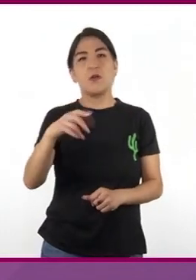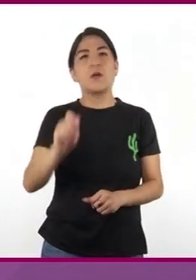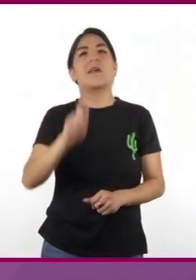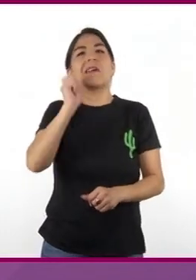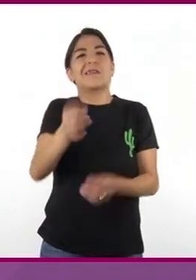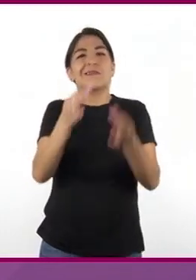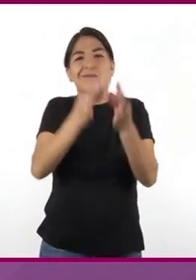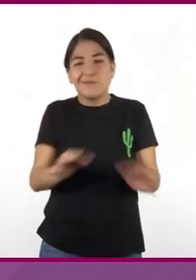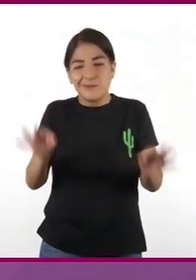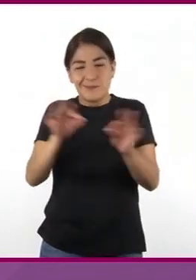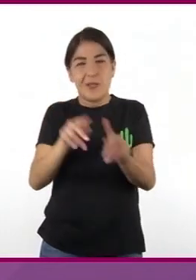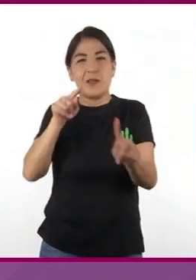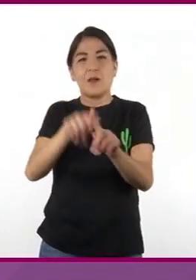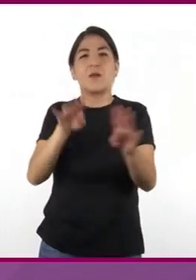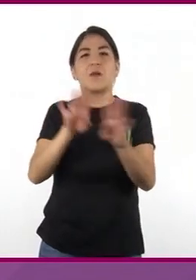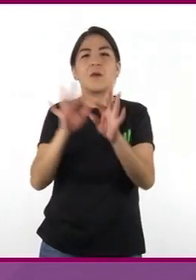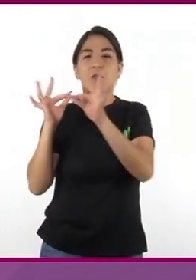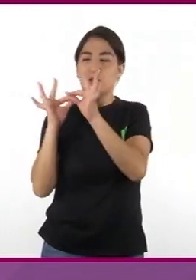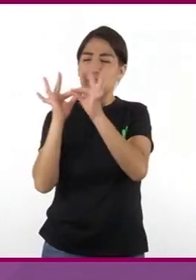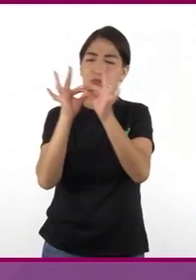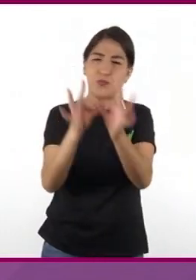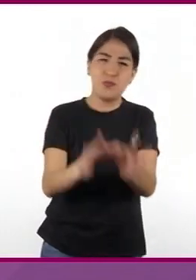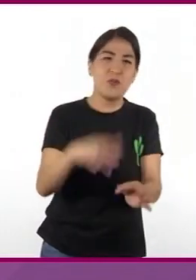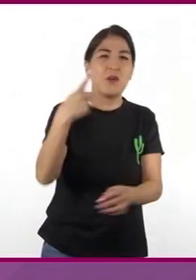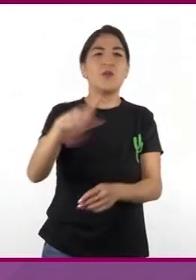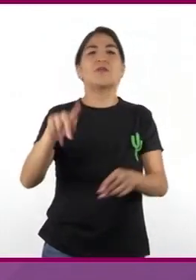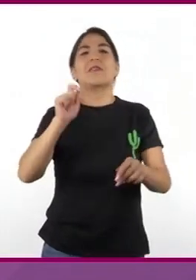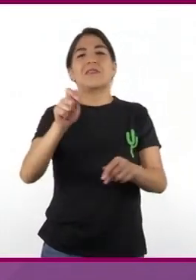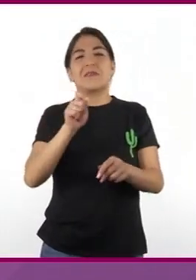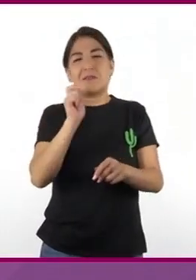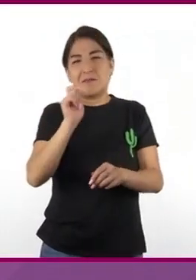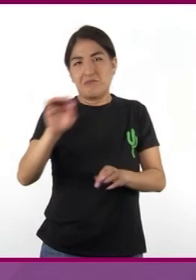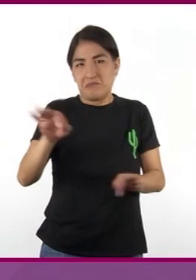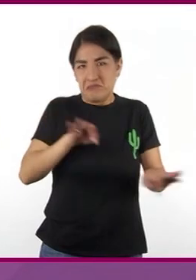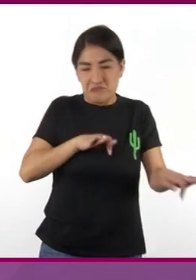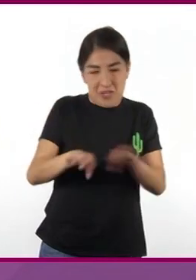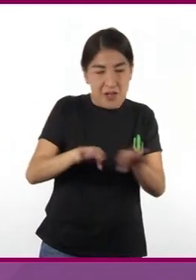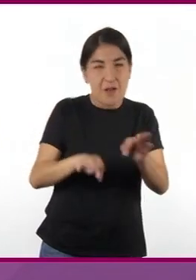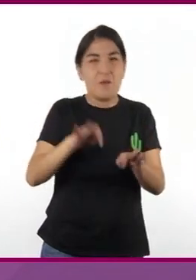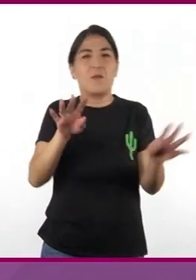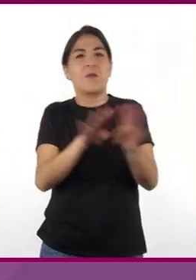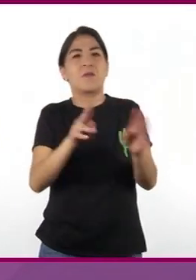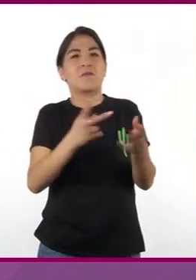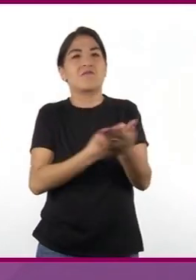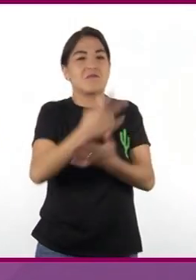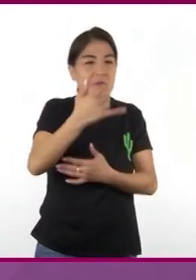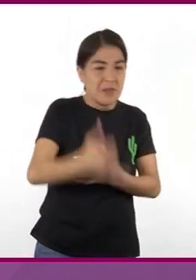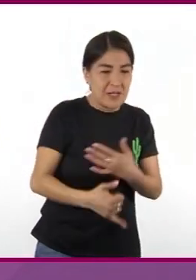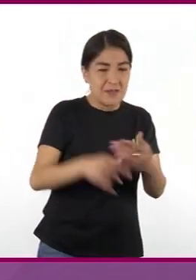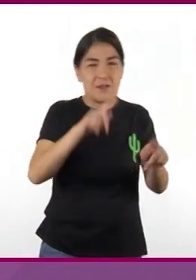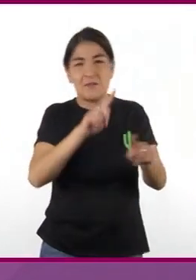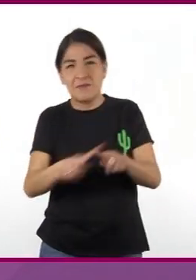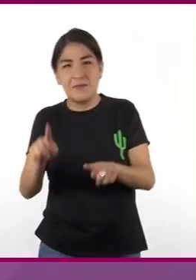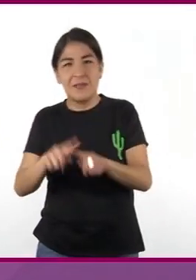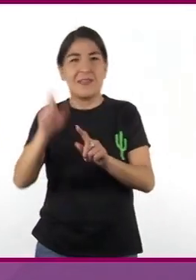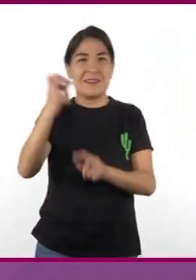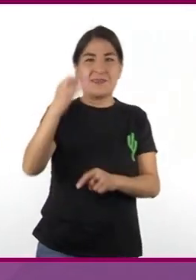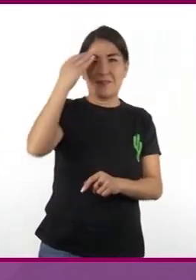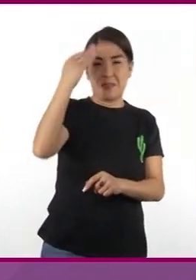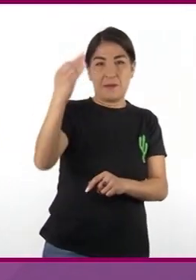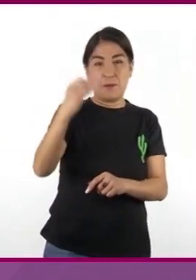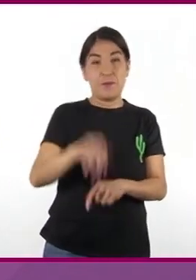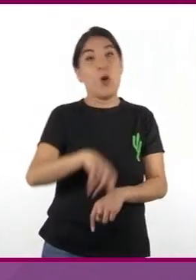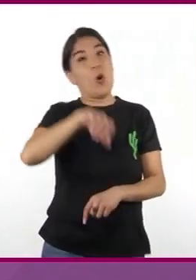que tiene en la trayectoria del autor o autora o bien en la tradición literaria. Una antología,